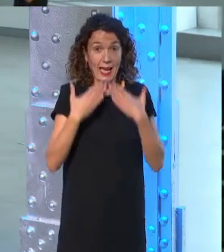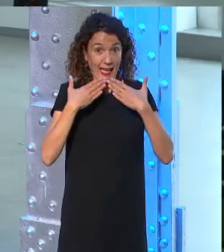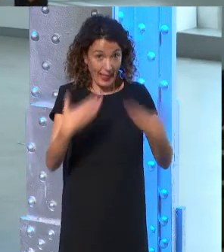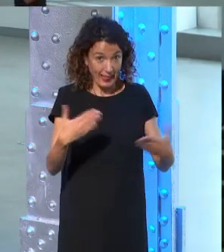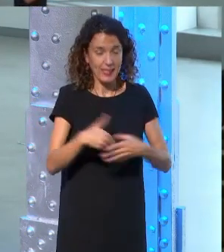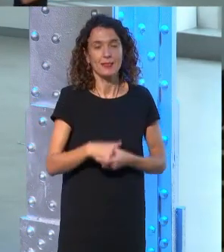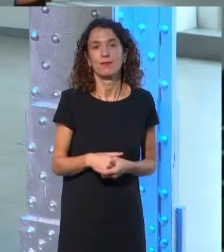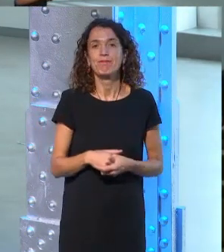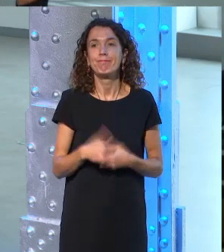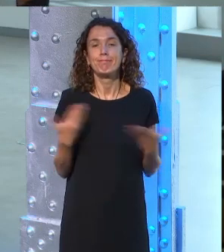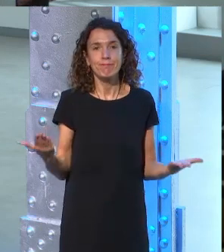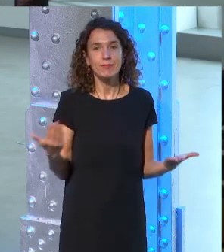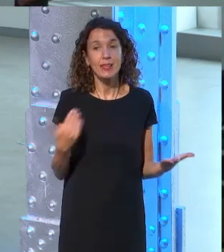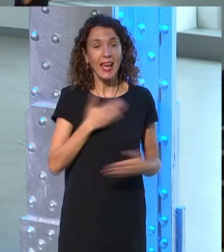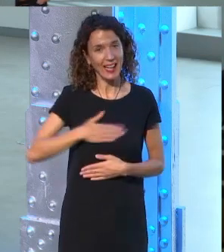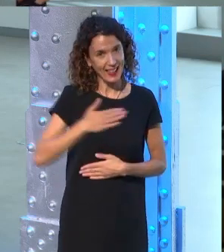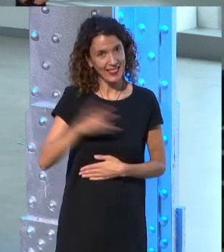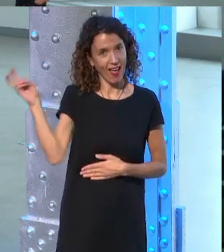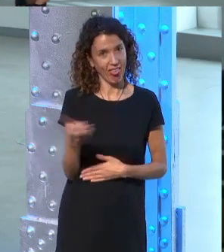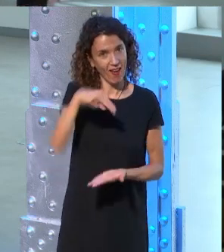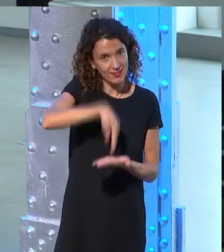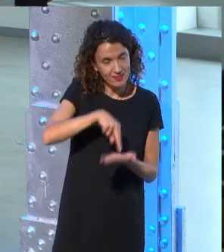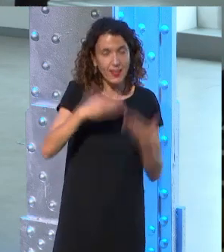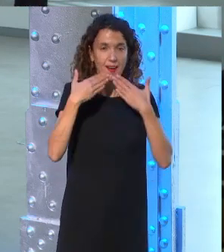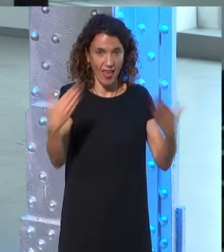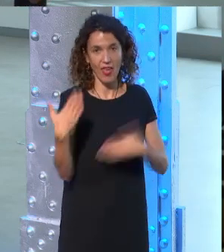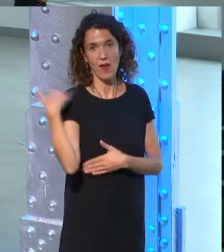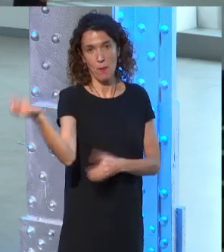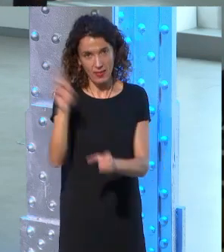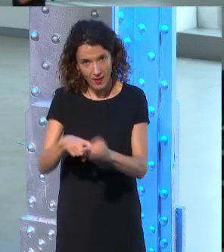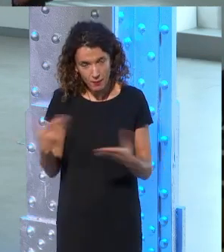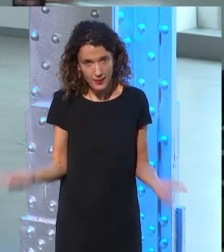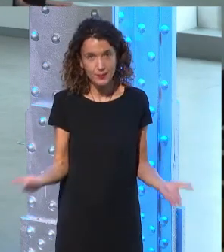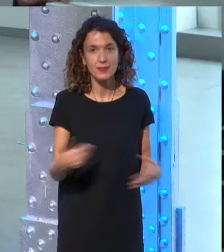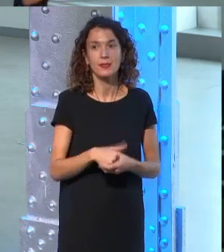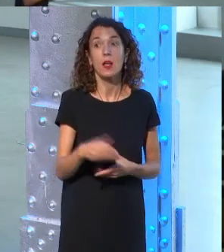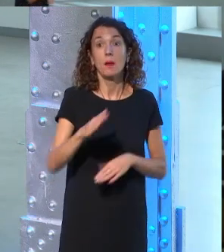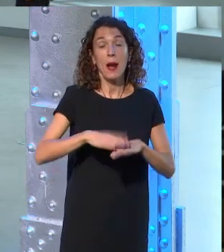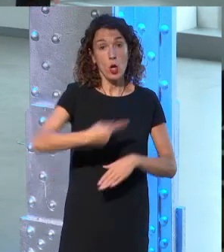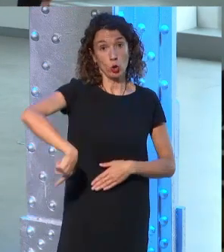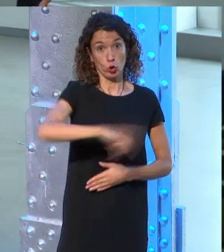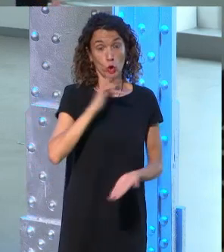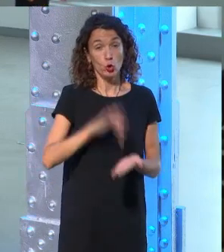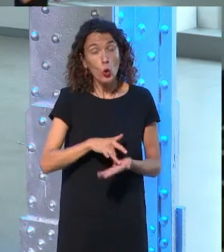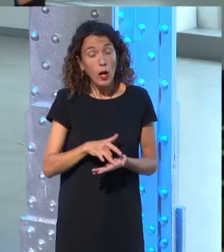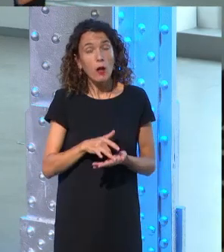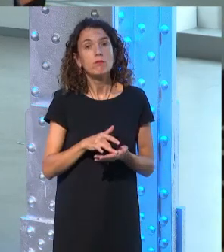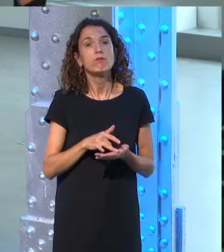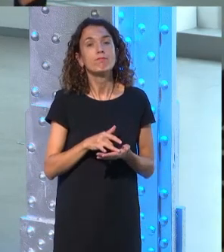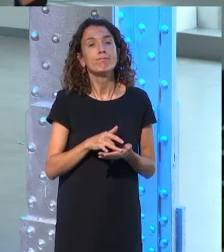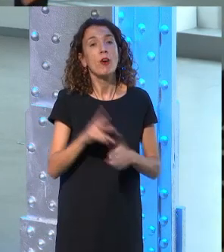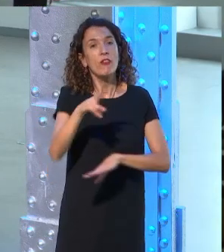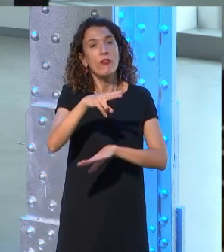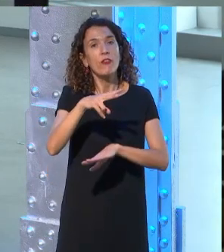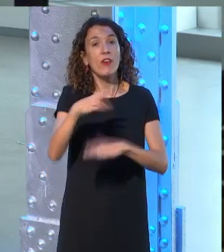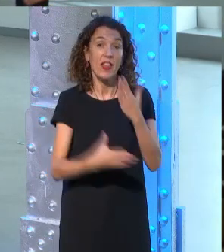Gracias. Es encantada de estar aquí y gracias por invitarme. Para nosotros, desde la